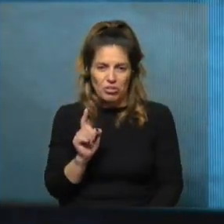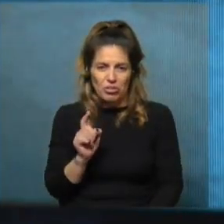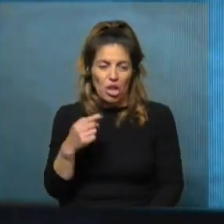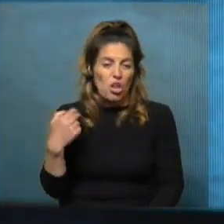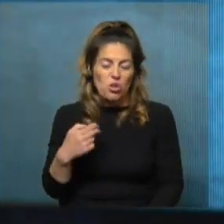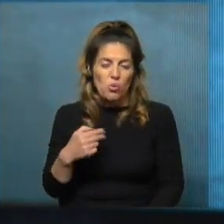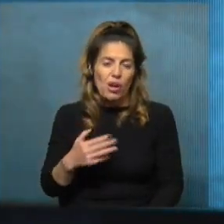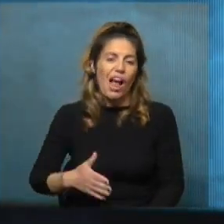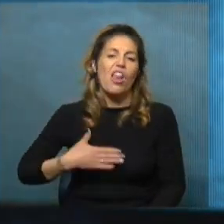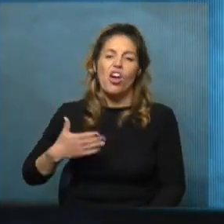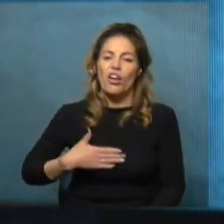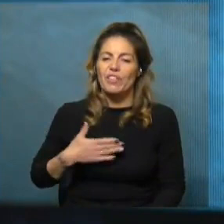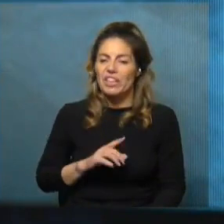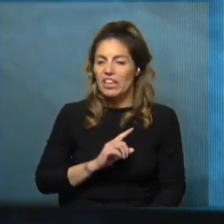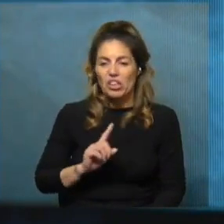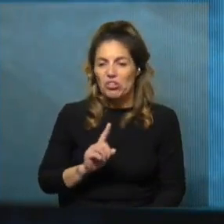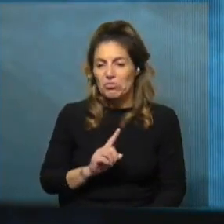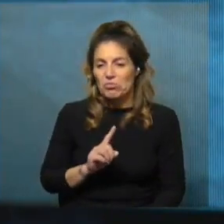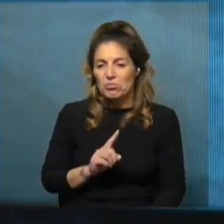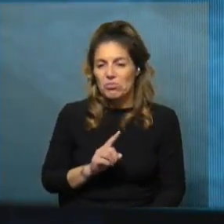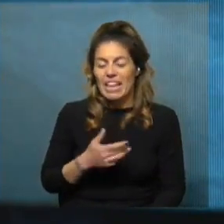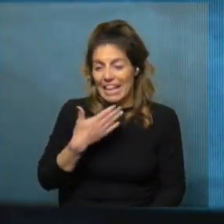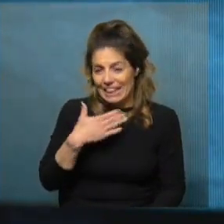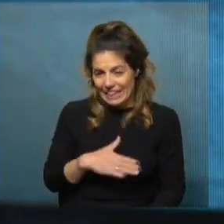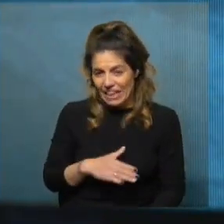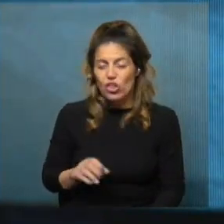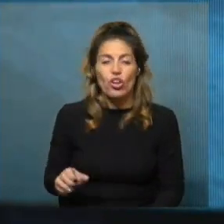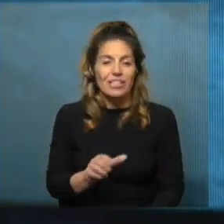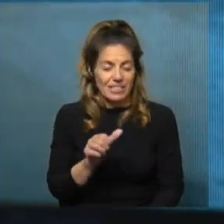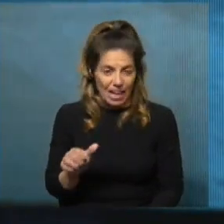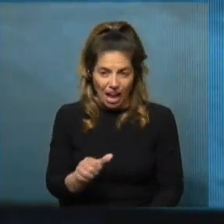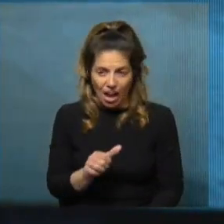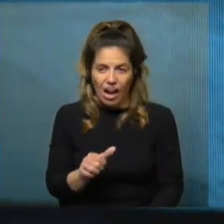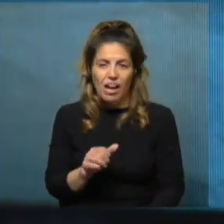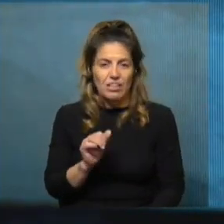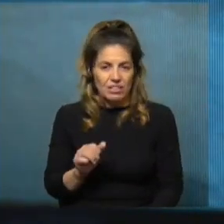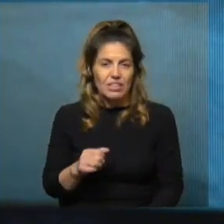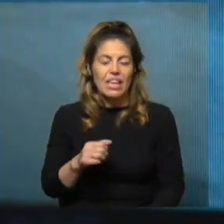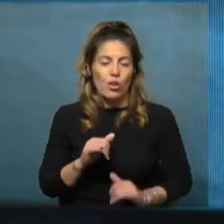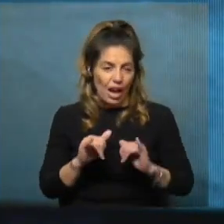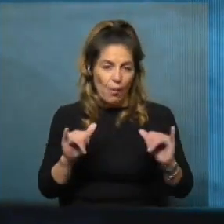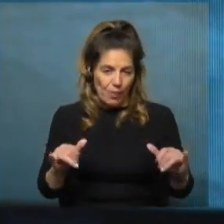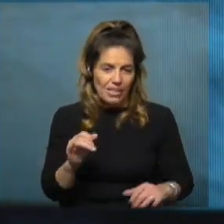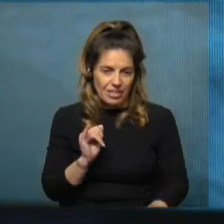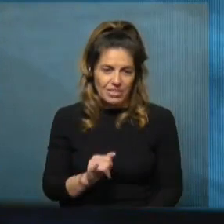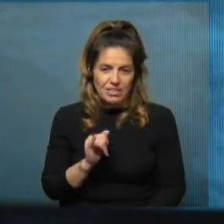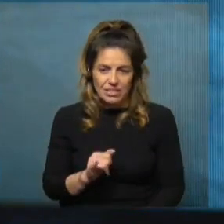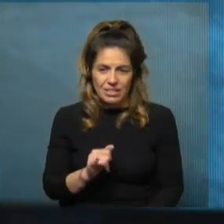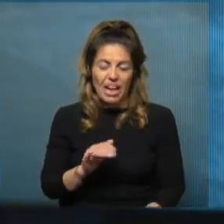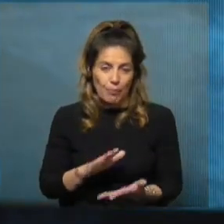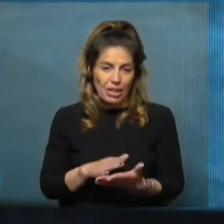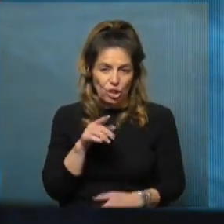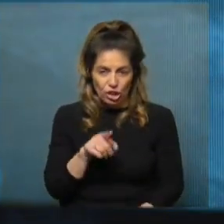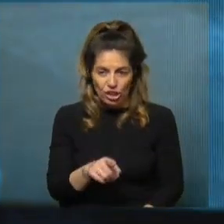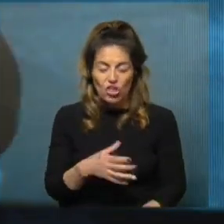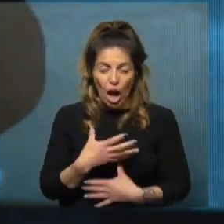lo reivindiquen entiendo que se haga y hay todo una campaña y demás al respecto y y